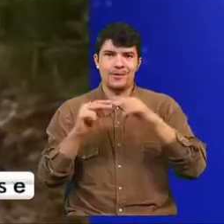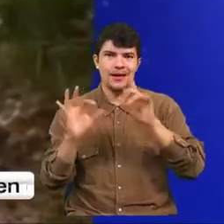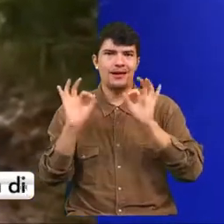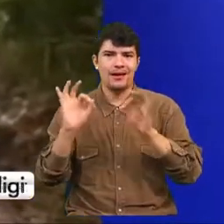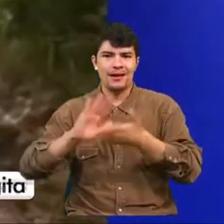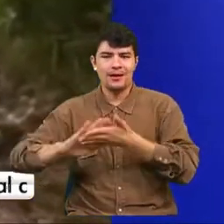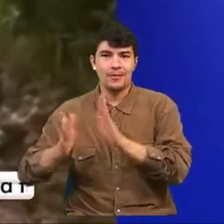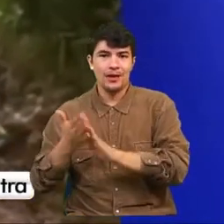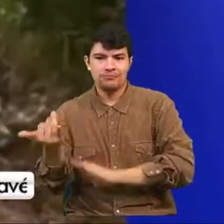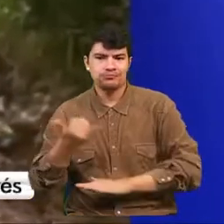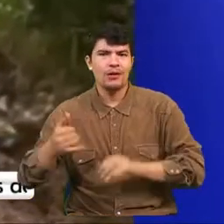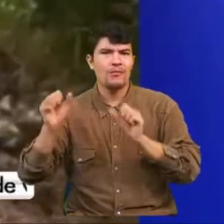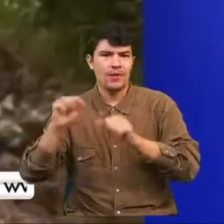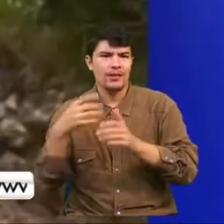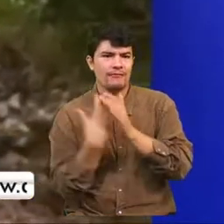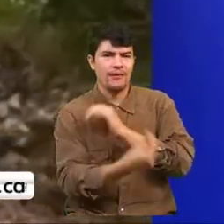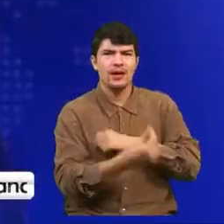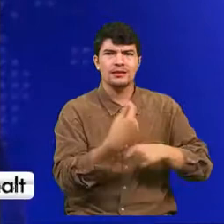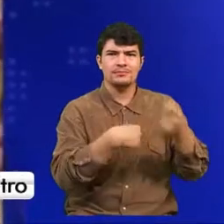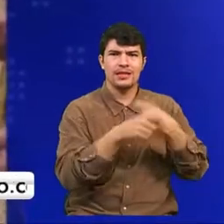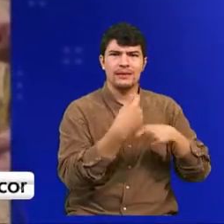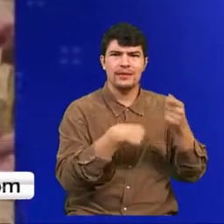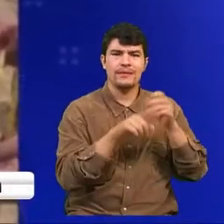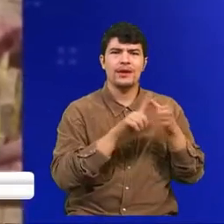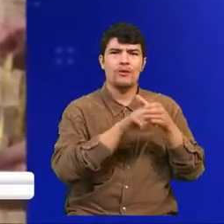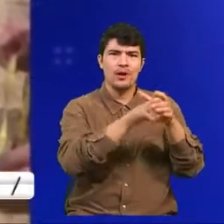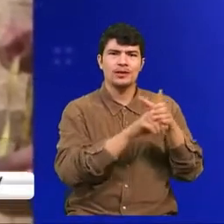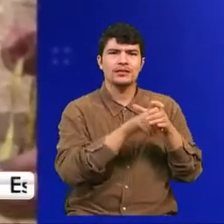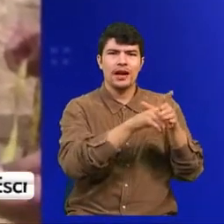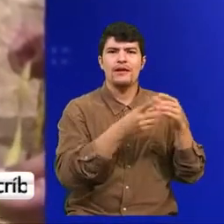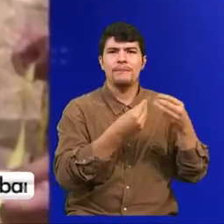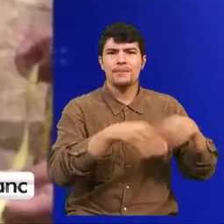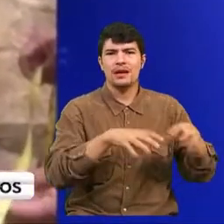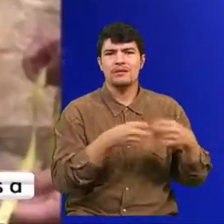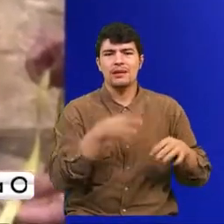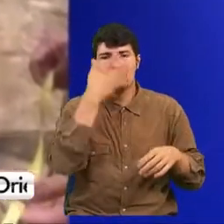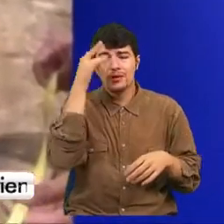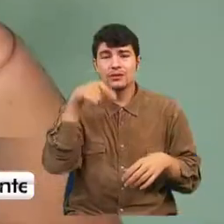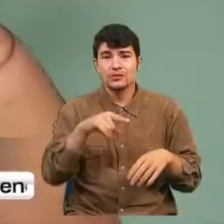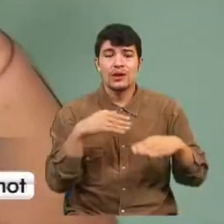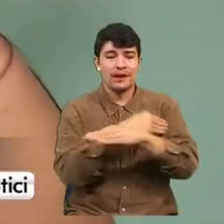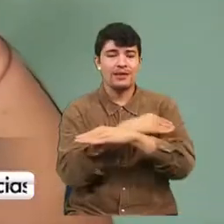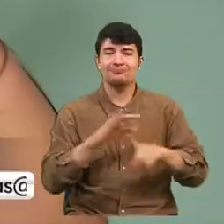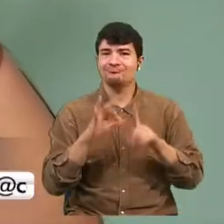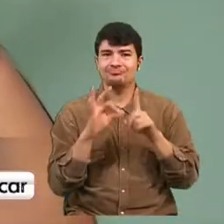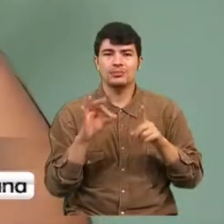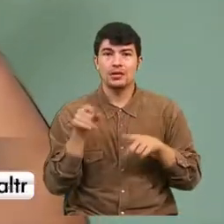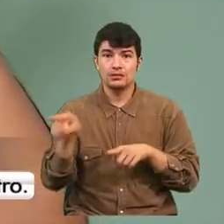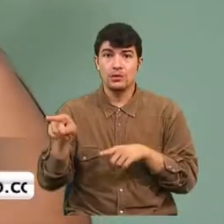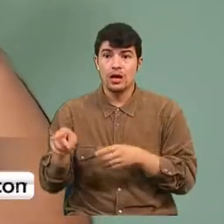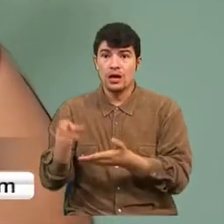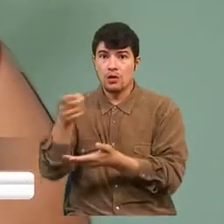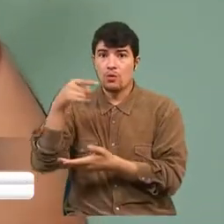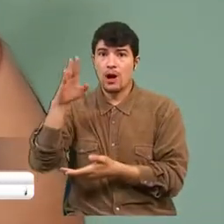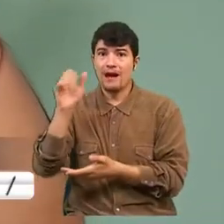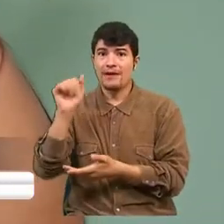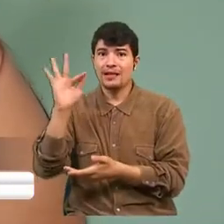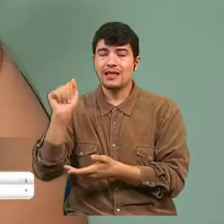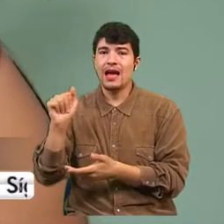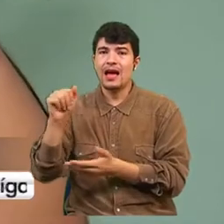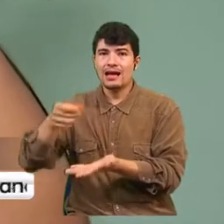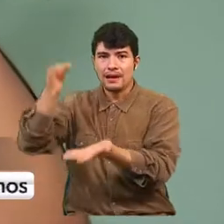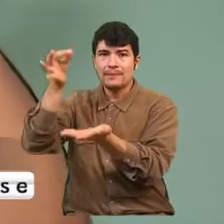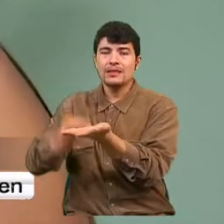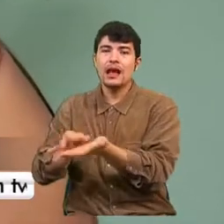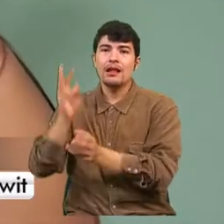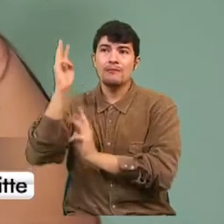Guabatá comercializar la guayaba que estaba perdiéndose por el mal estado de la vía. Guabatá es la capital mundial de la guayaba,